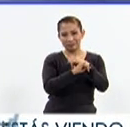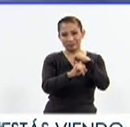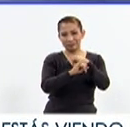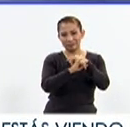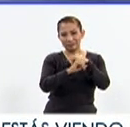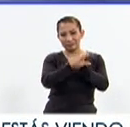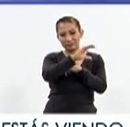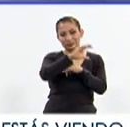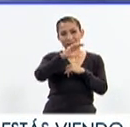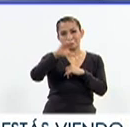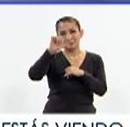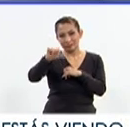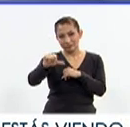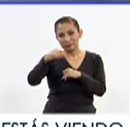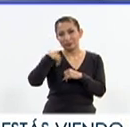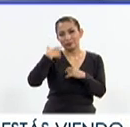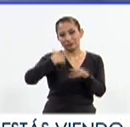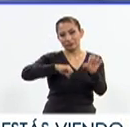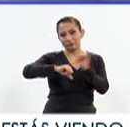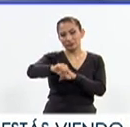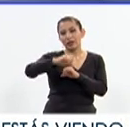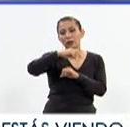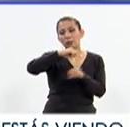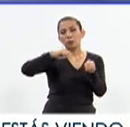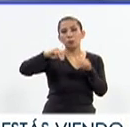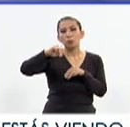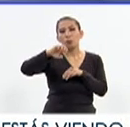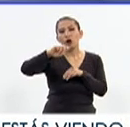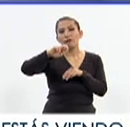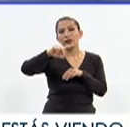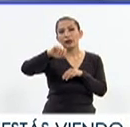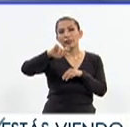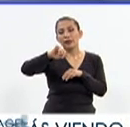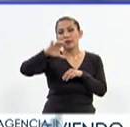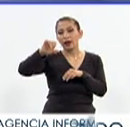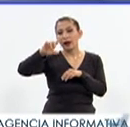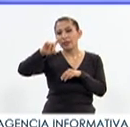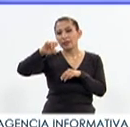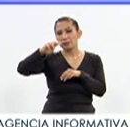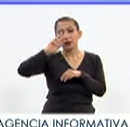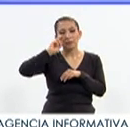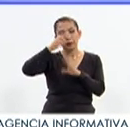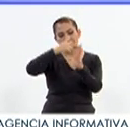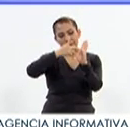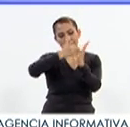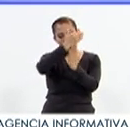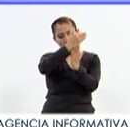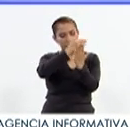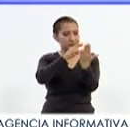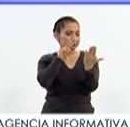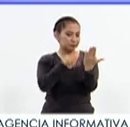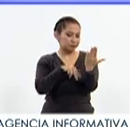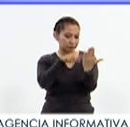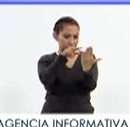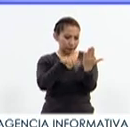página de CCA, de Movilidad Académica, ver los requisitos,